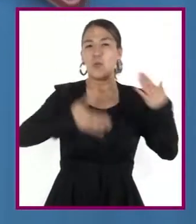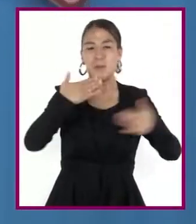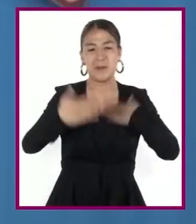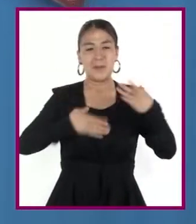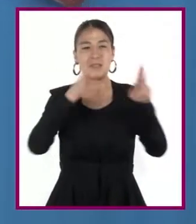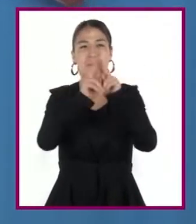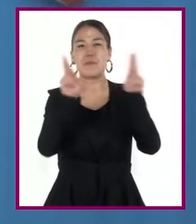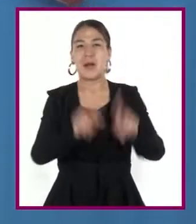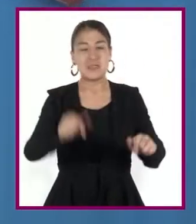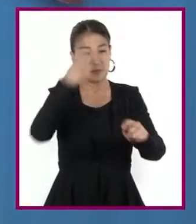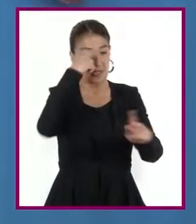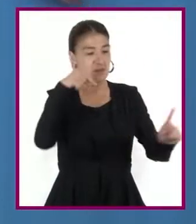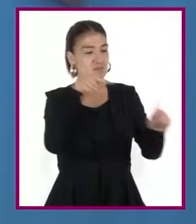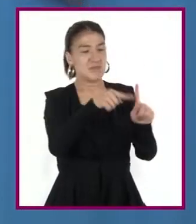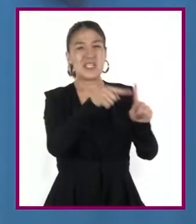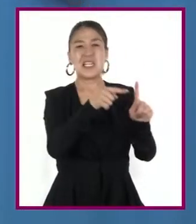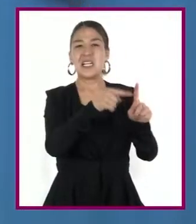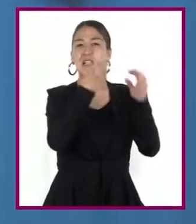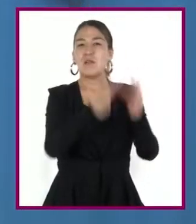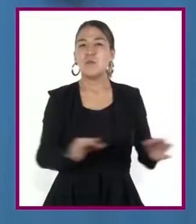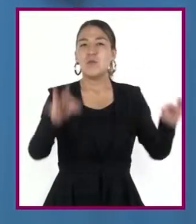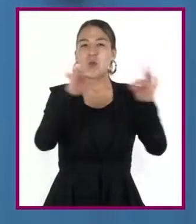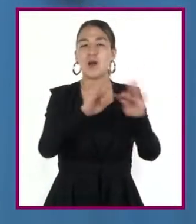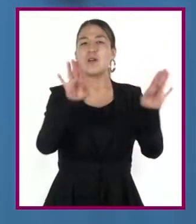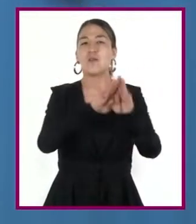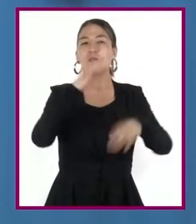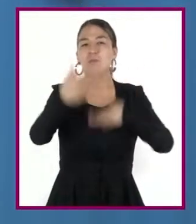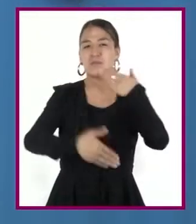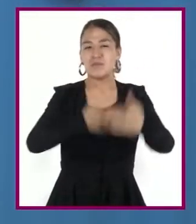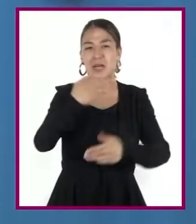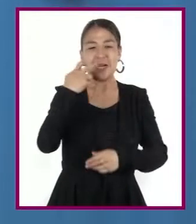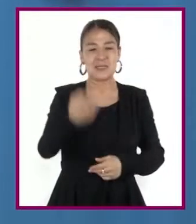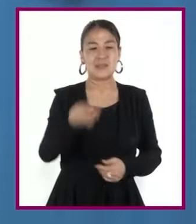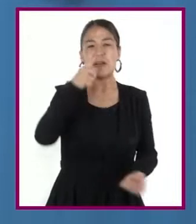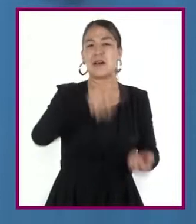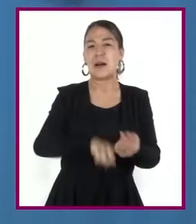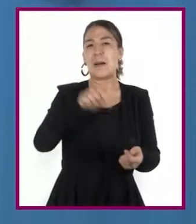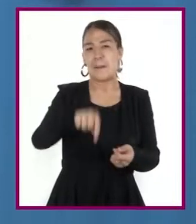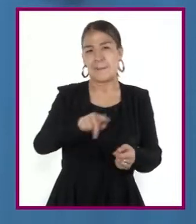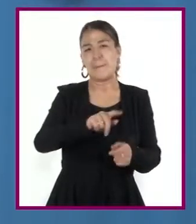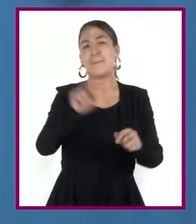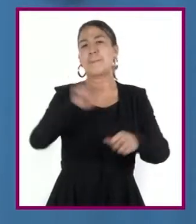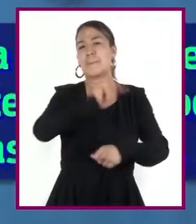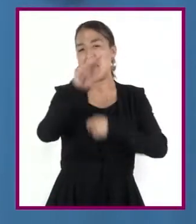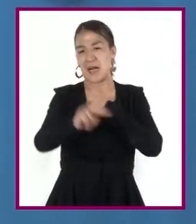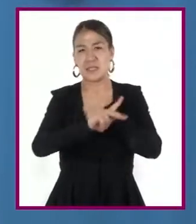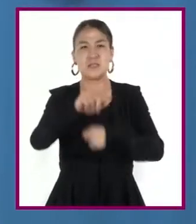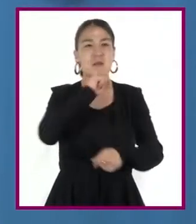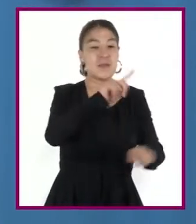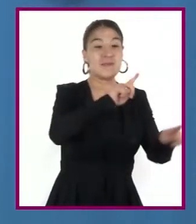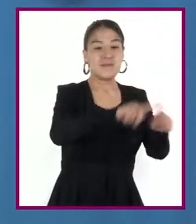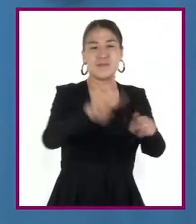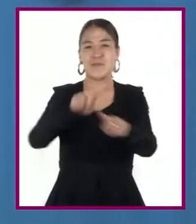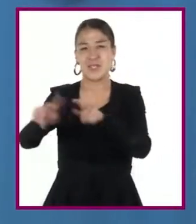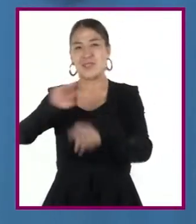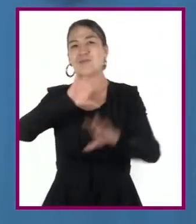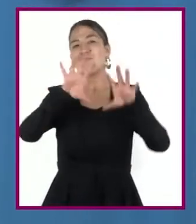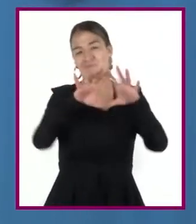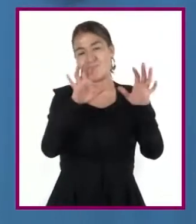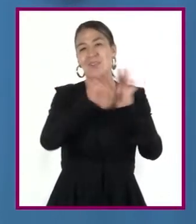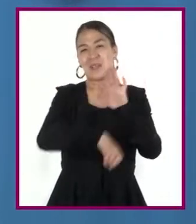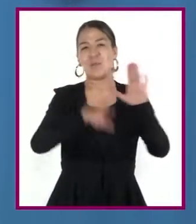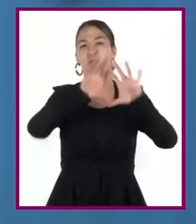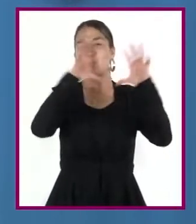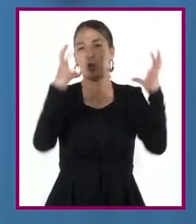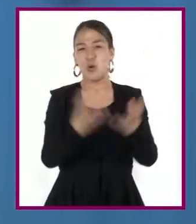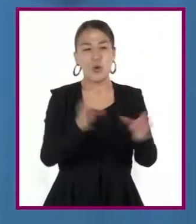un referente importante para atender conflictos en el propio país y en las naciones, garantizando de esta manera